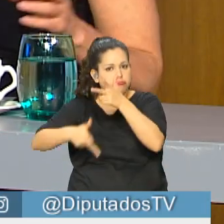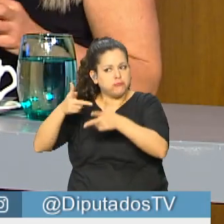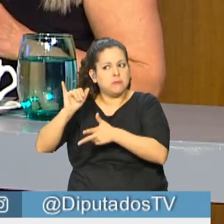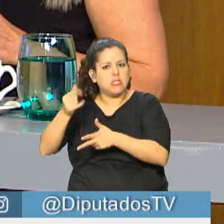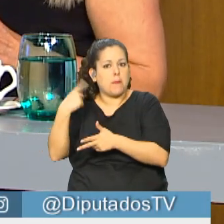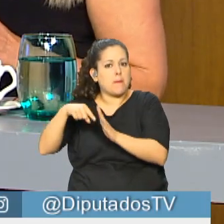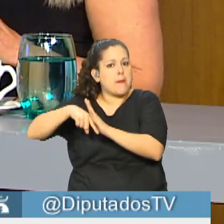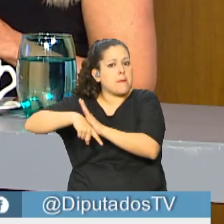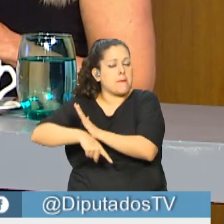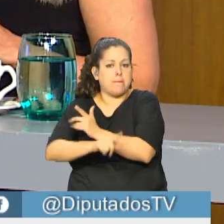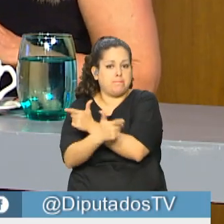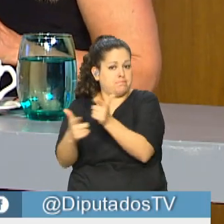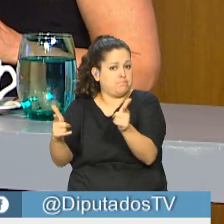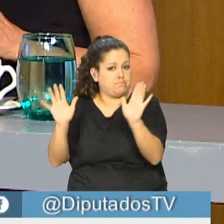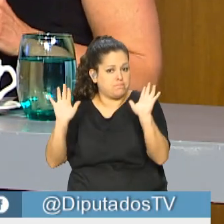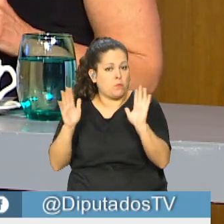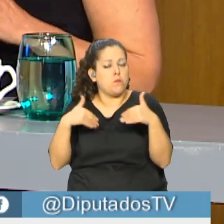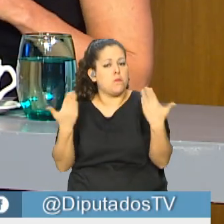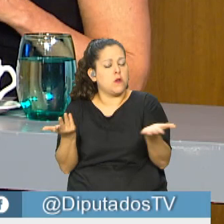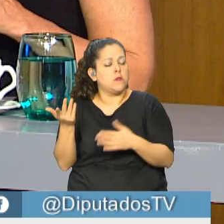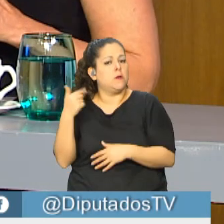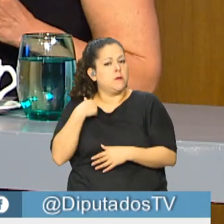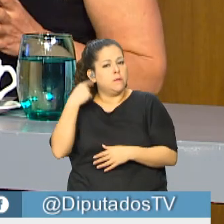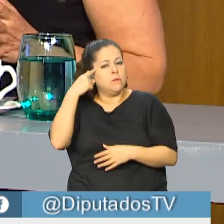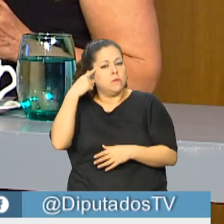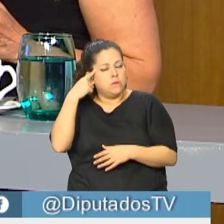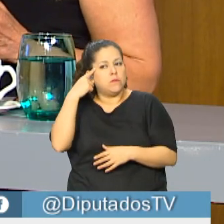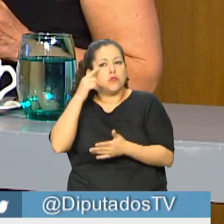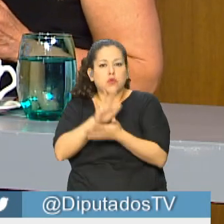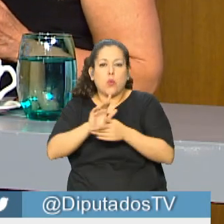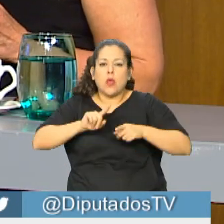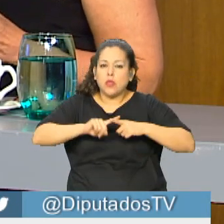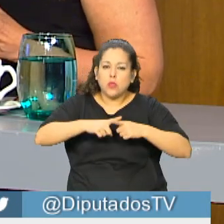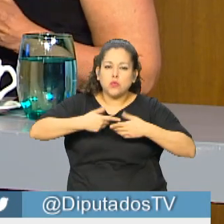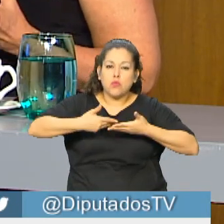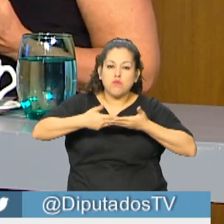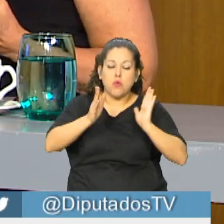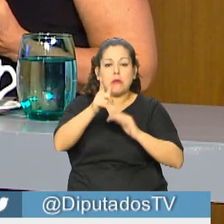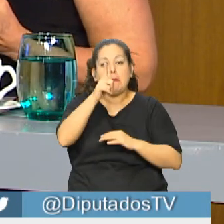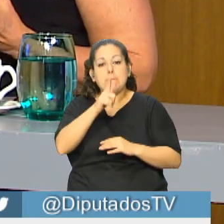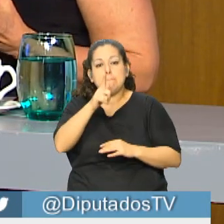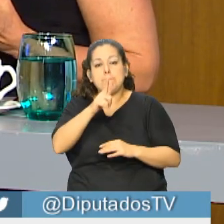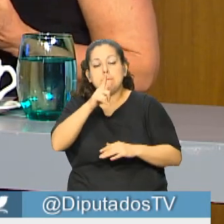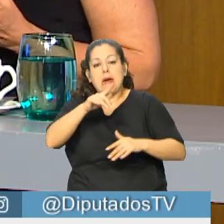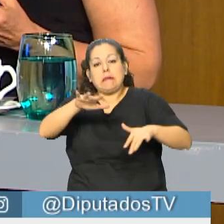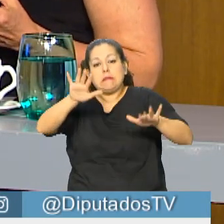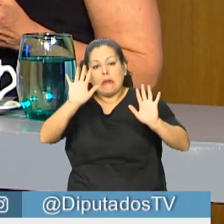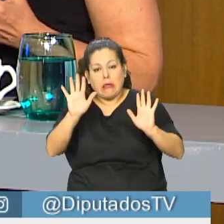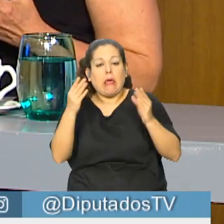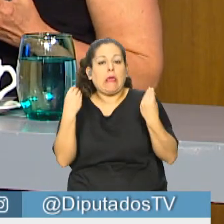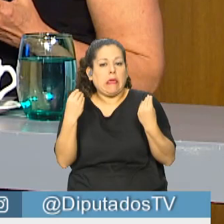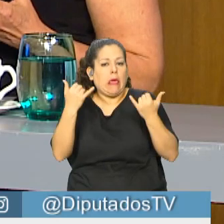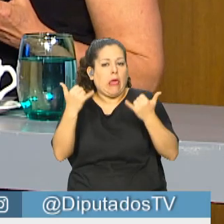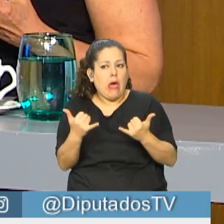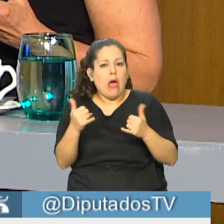eso me parece que en este momento en el que por lo menos desde lo que es la discusión pública, parecería sostenerse una suerte